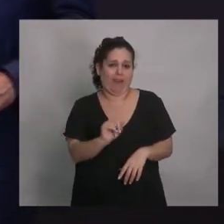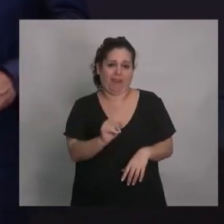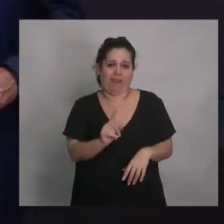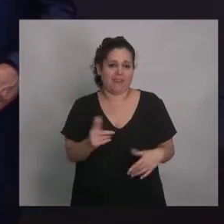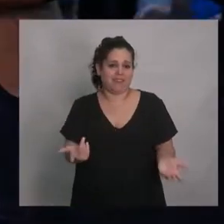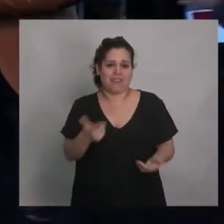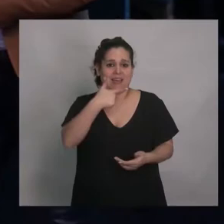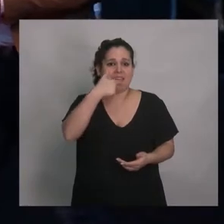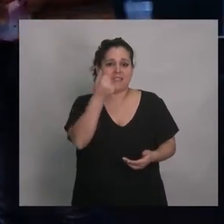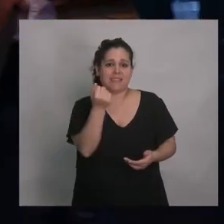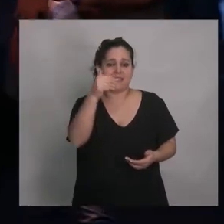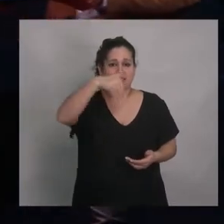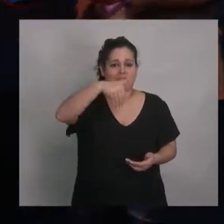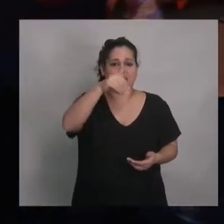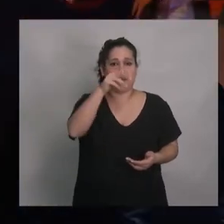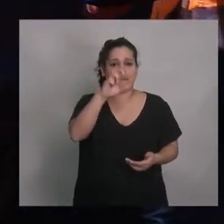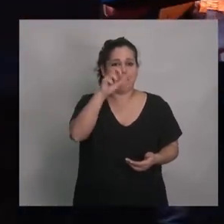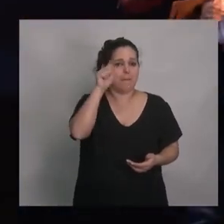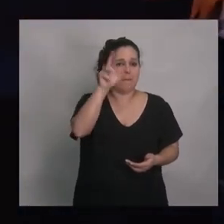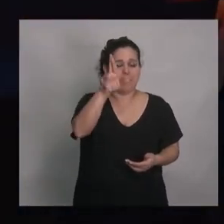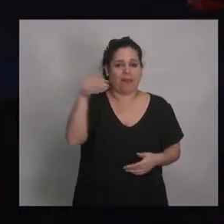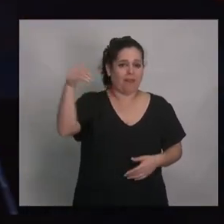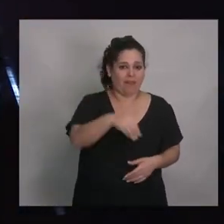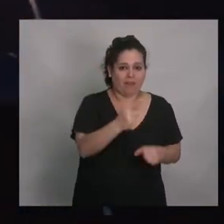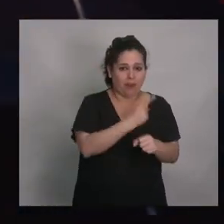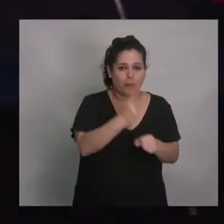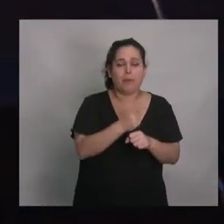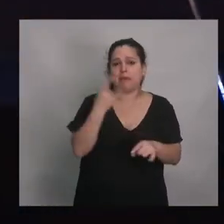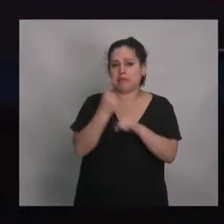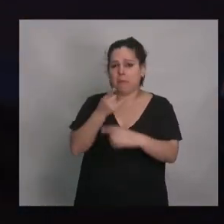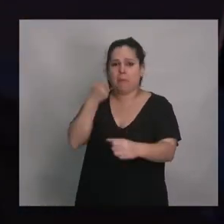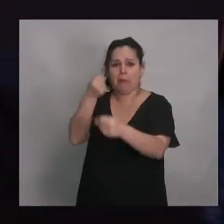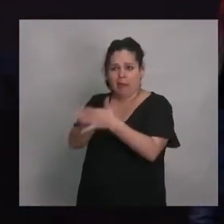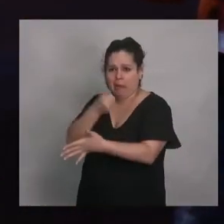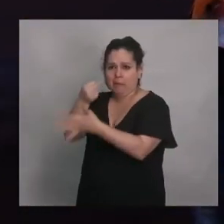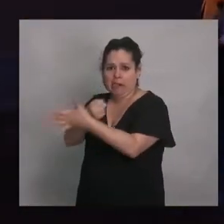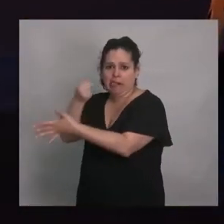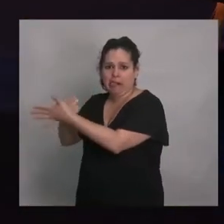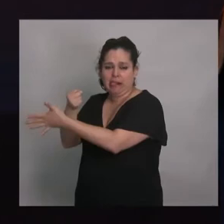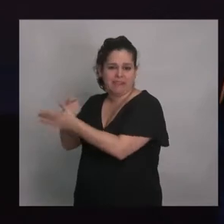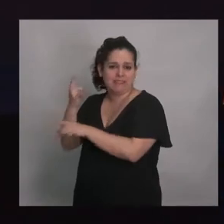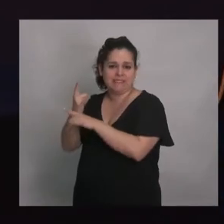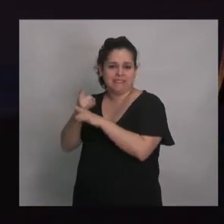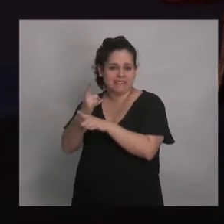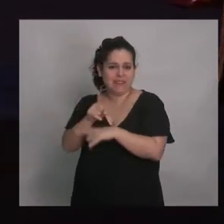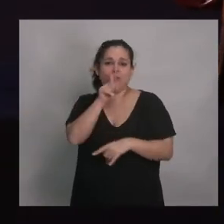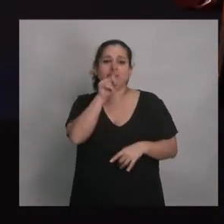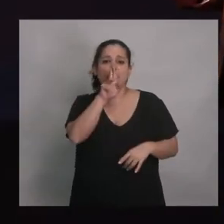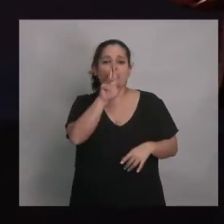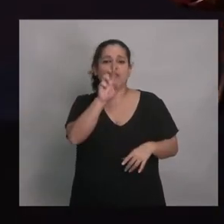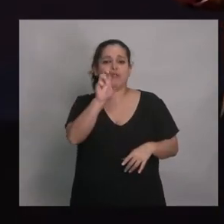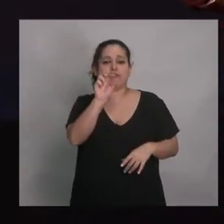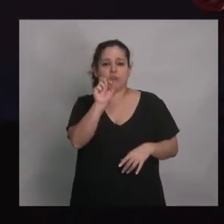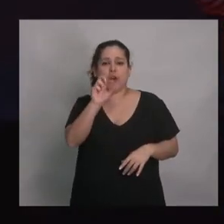porque está en foros como esté peleando siempre por la integración entre el premio nicolás trotta rector de la